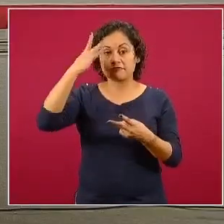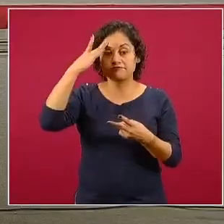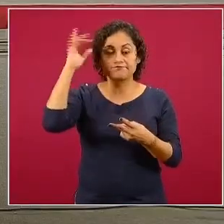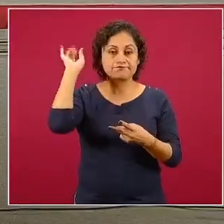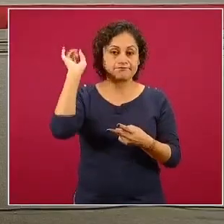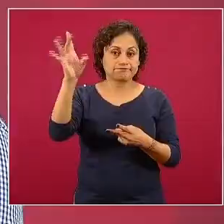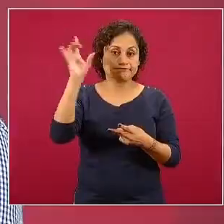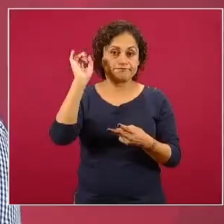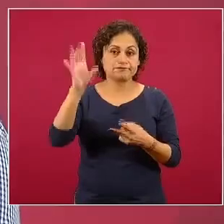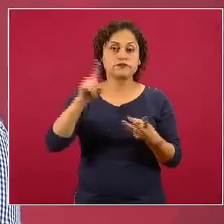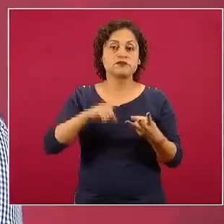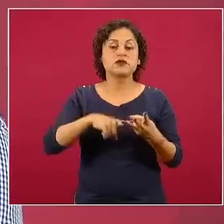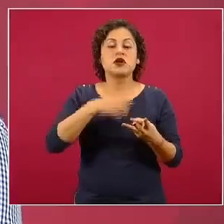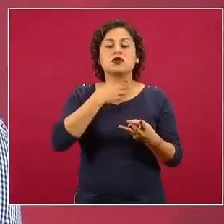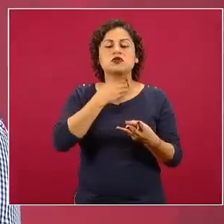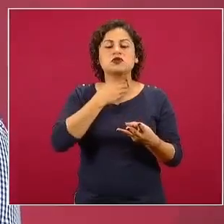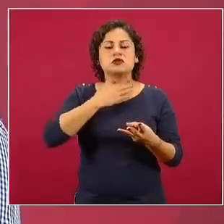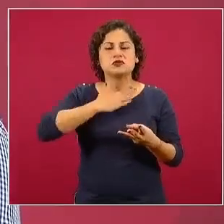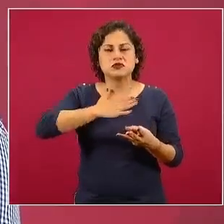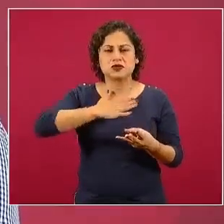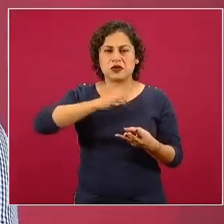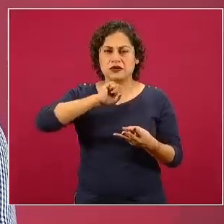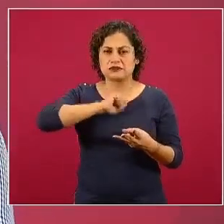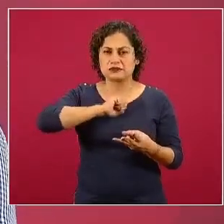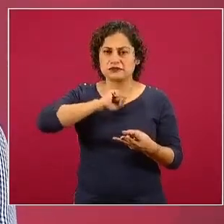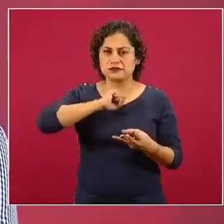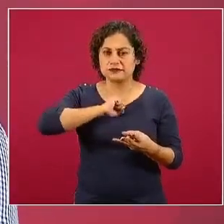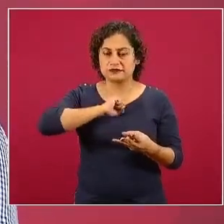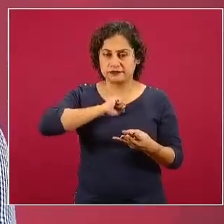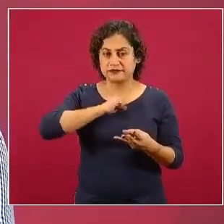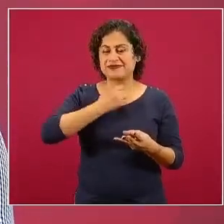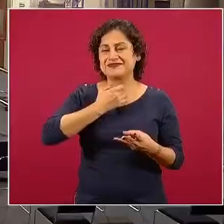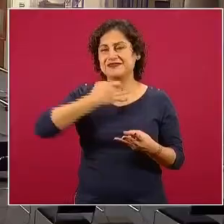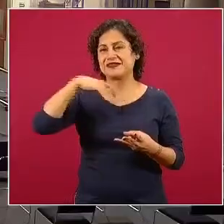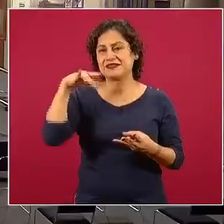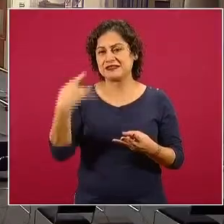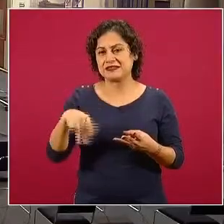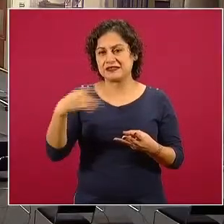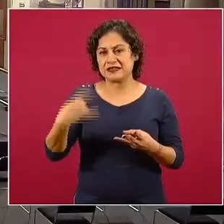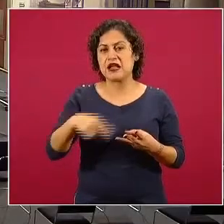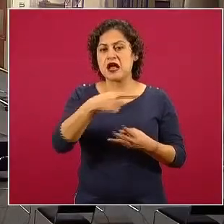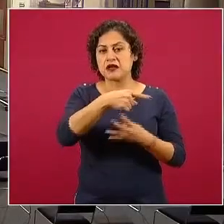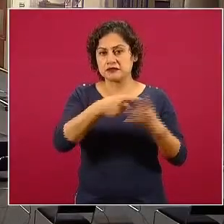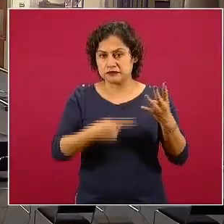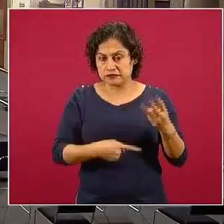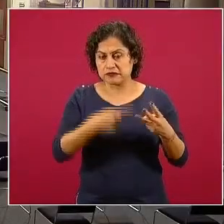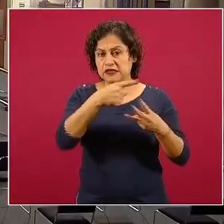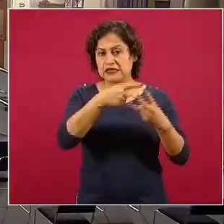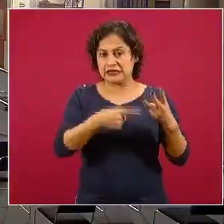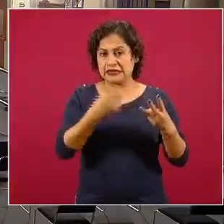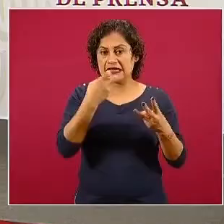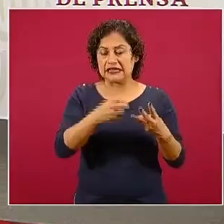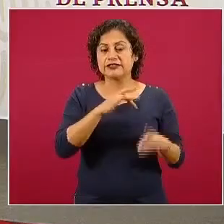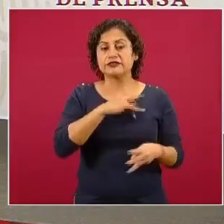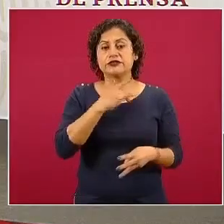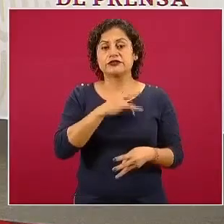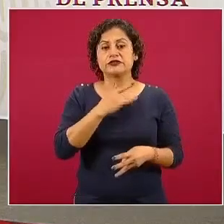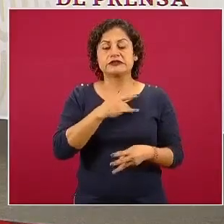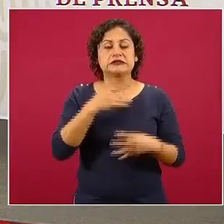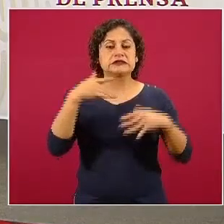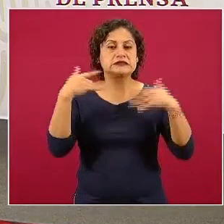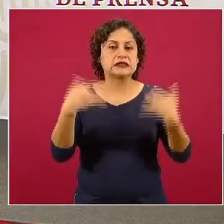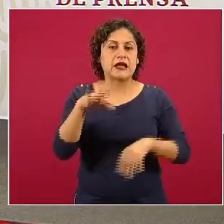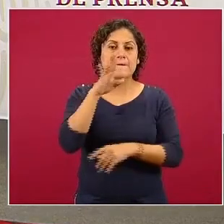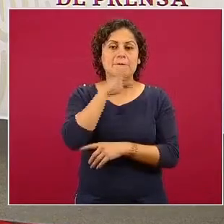la irritabilidad, el dolor de garganta, han sido los 3 síntomas y que de hecho forman parte en estos momentos de las